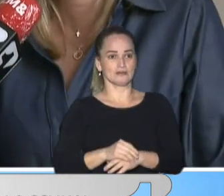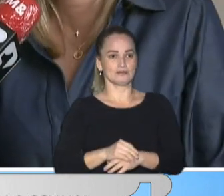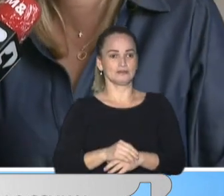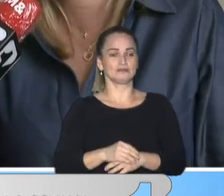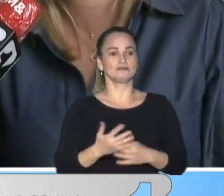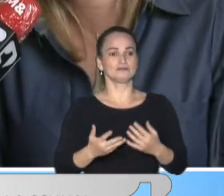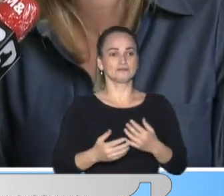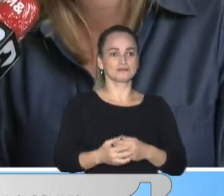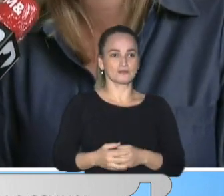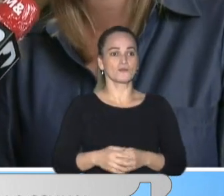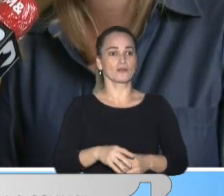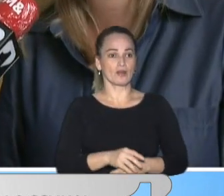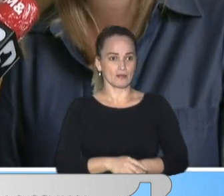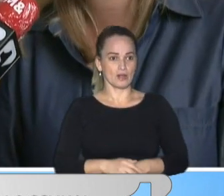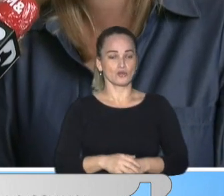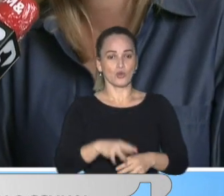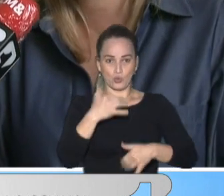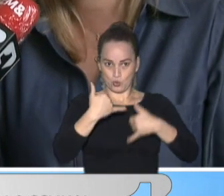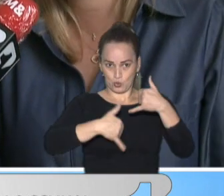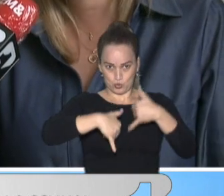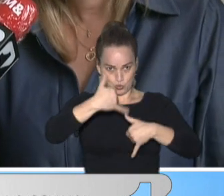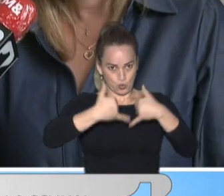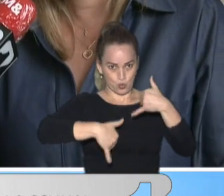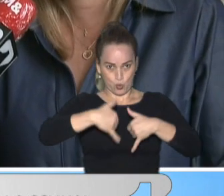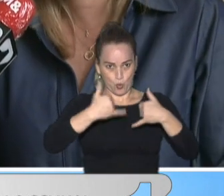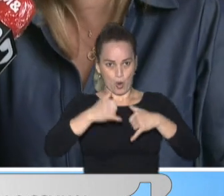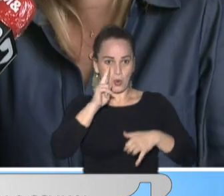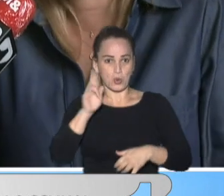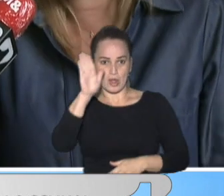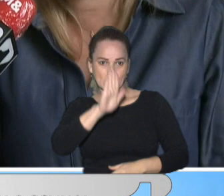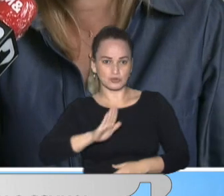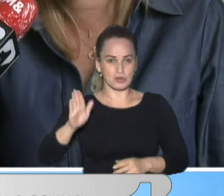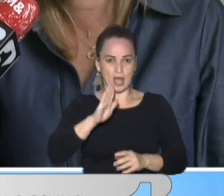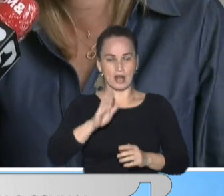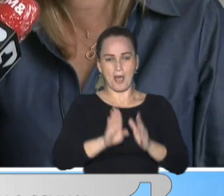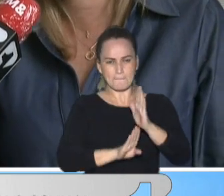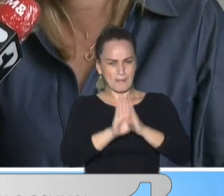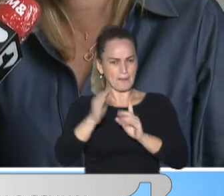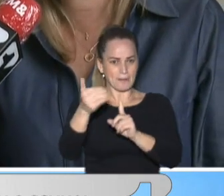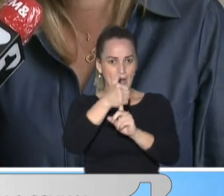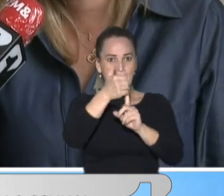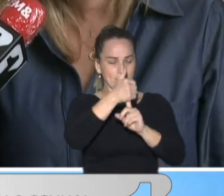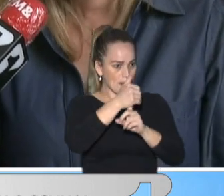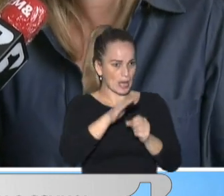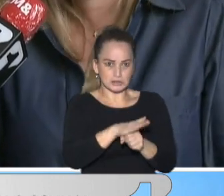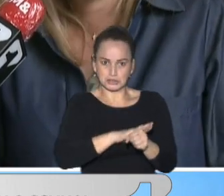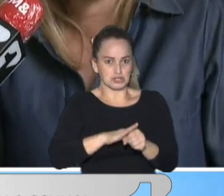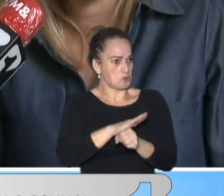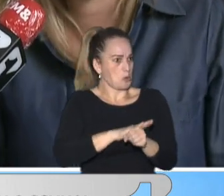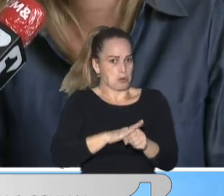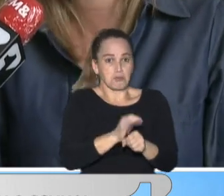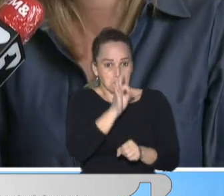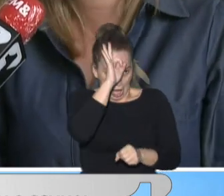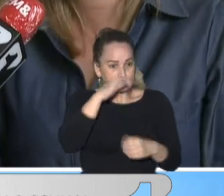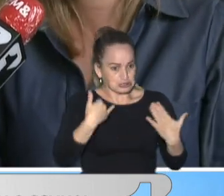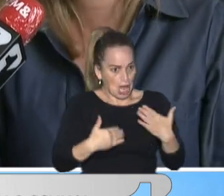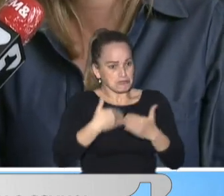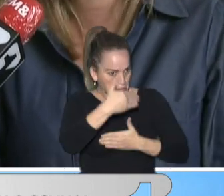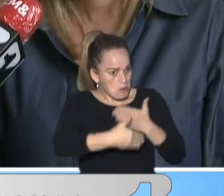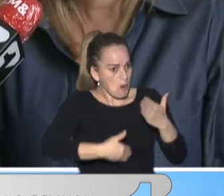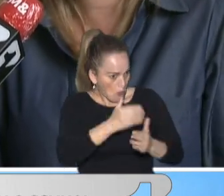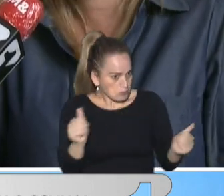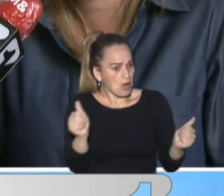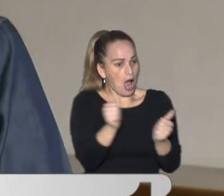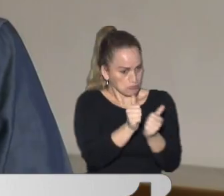esos éxitos en Juegos Nacionales. Entonces, nosotros hasta ahora conocimos el caso, vamos a hacer el